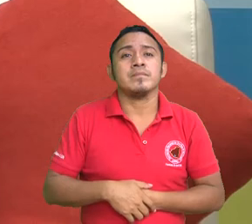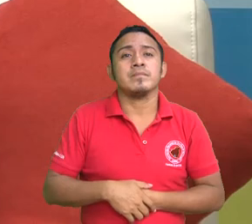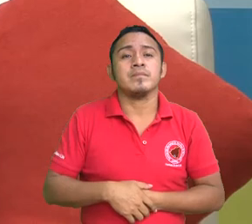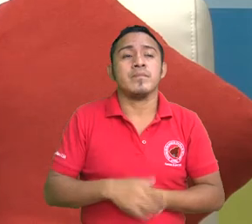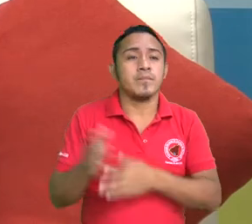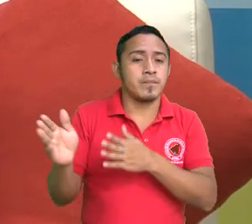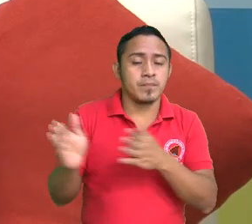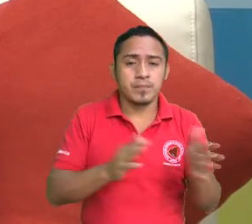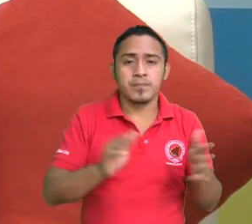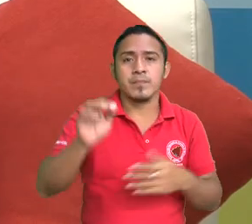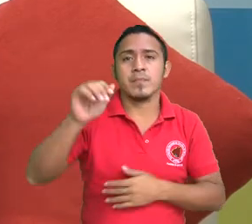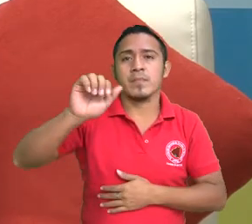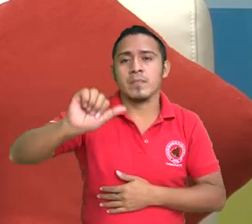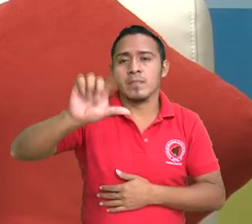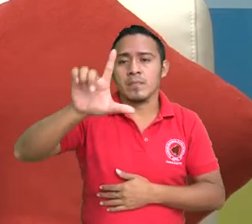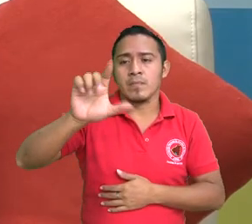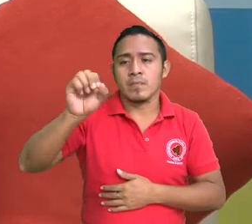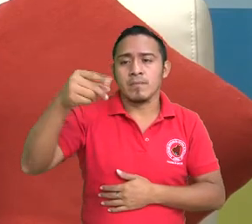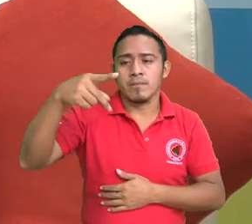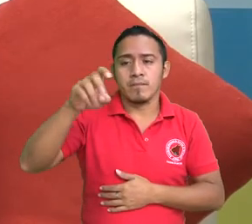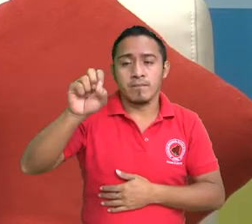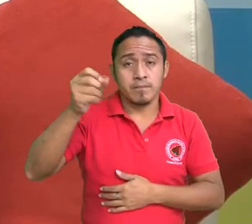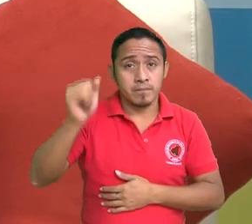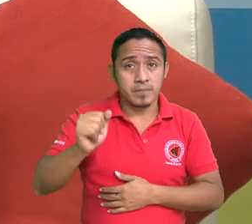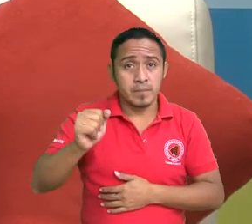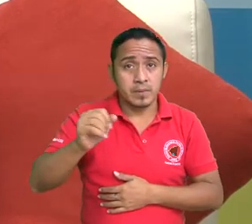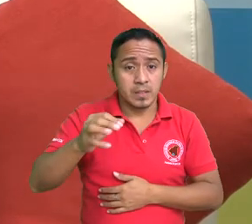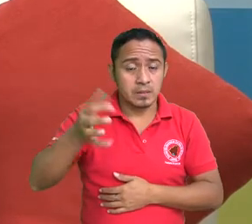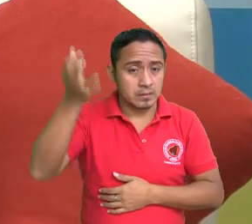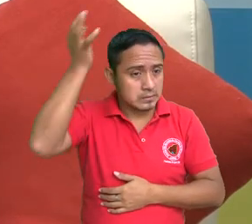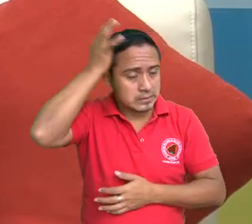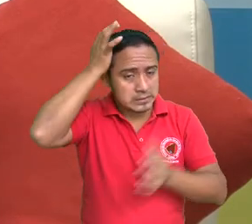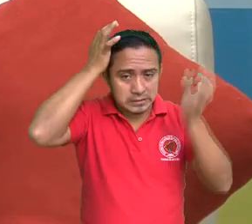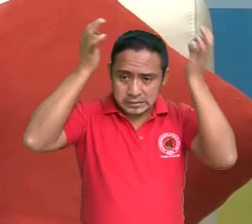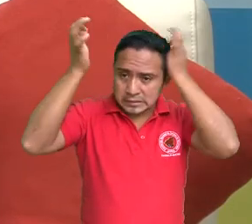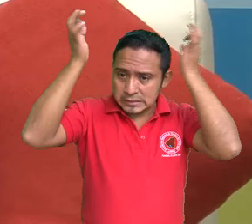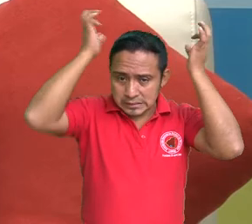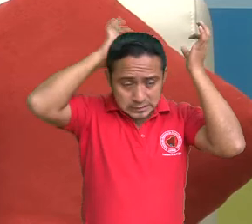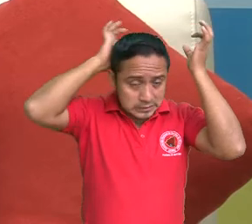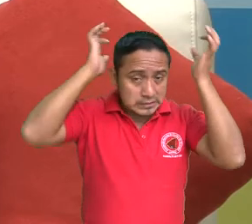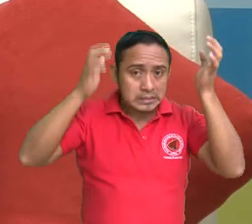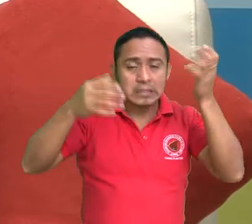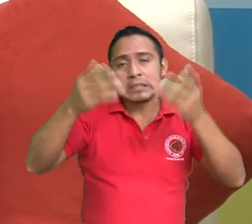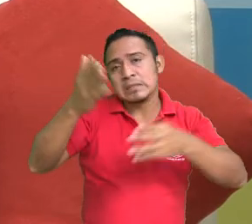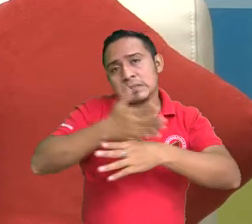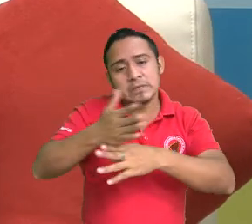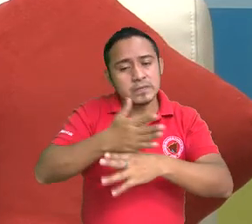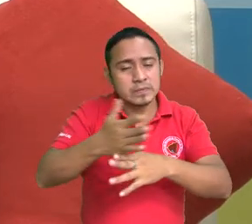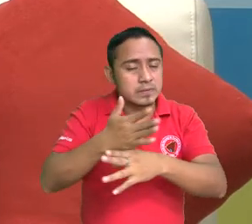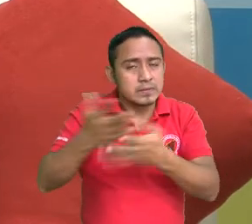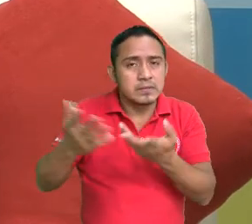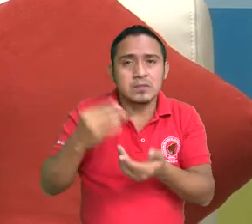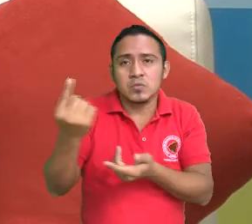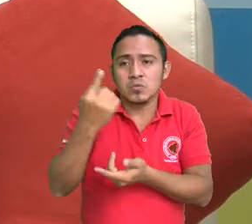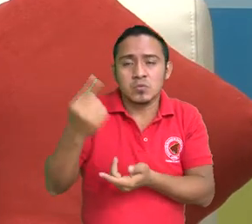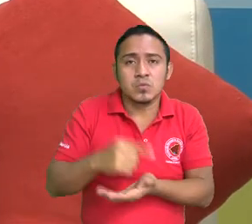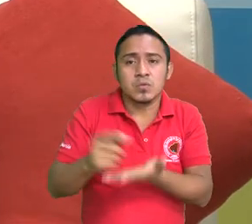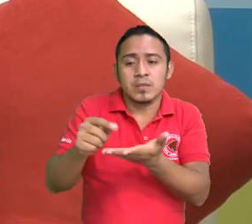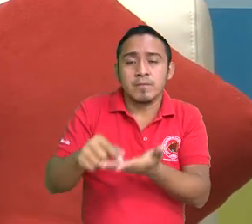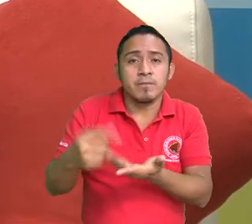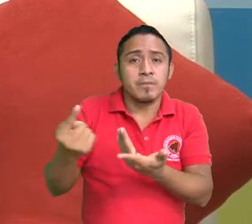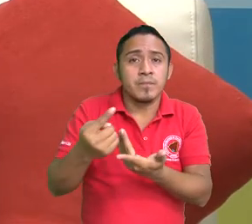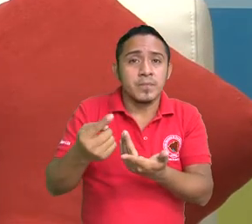una alopecia en parche areata, el tratamiento puede ser muy diferente. Yo puedo solamente dejar